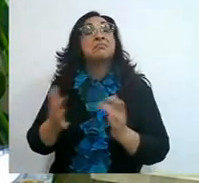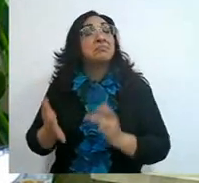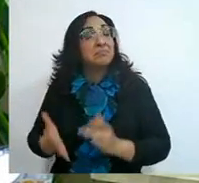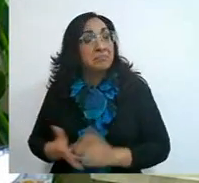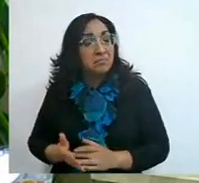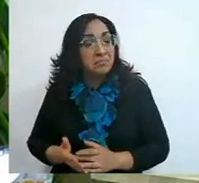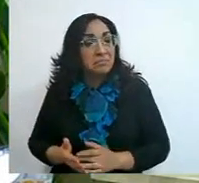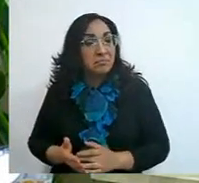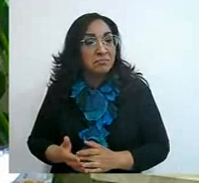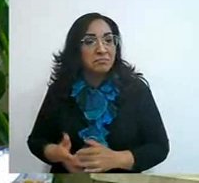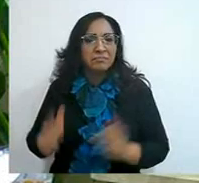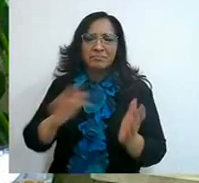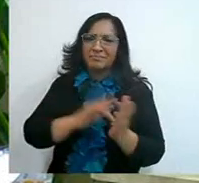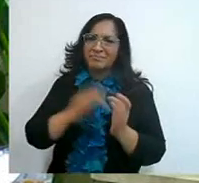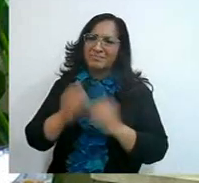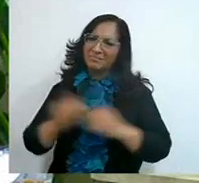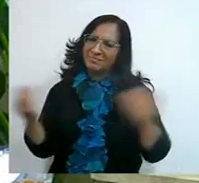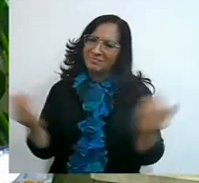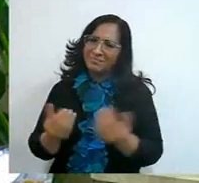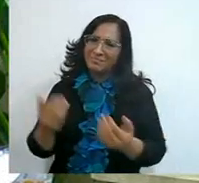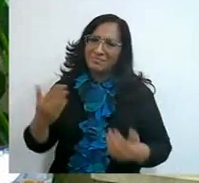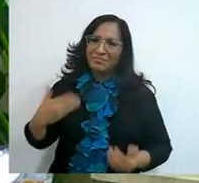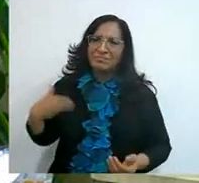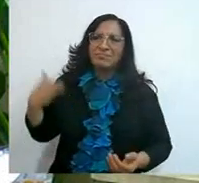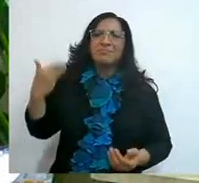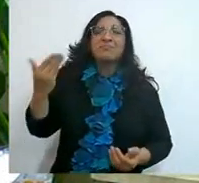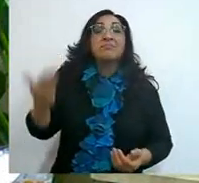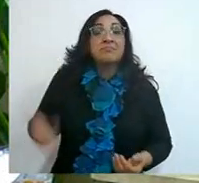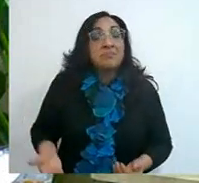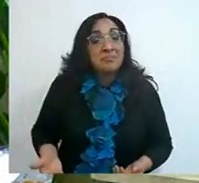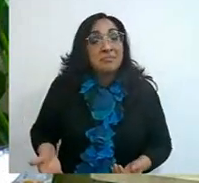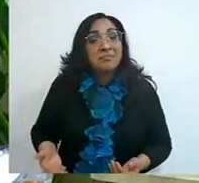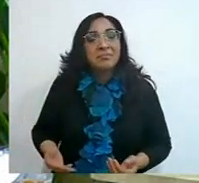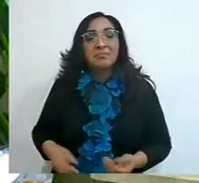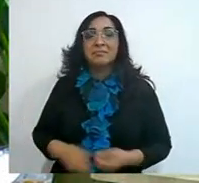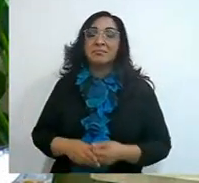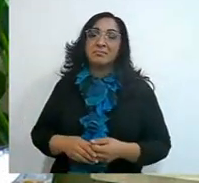milagros? ¿Alguien tomó en cuenta los milagros? No.